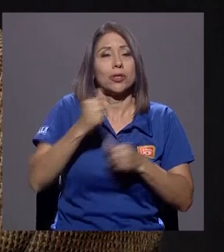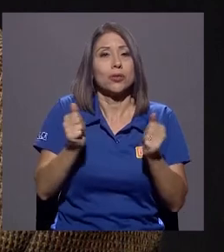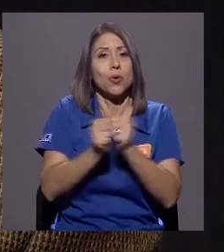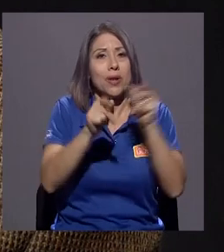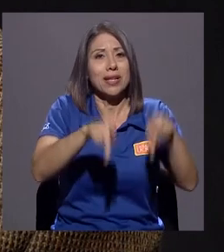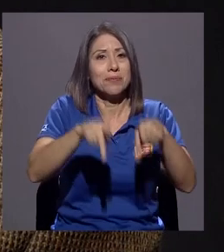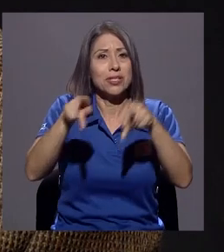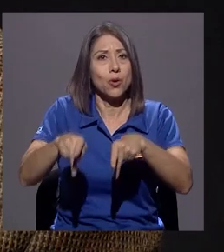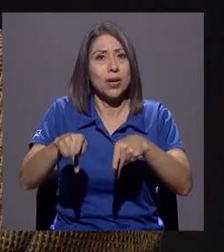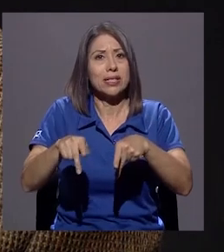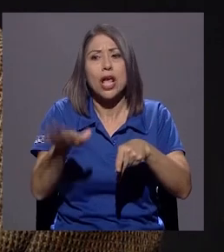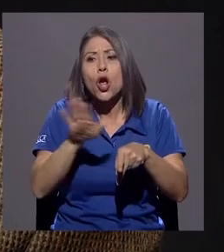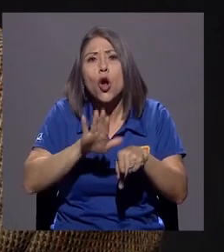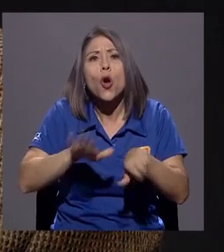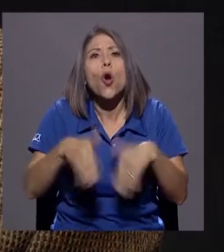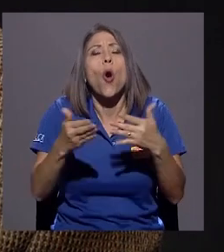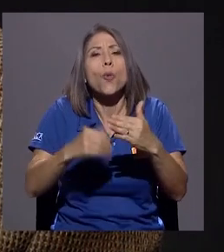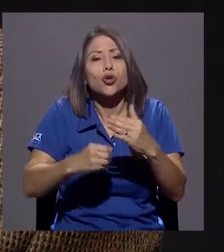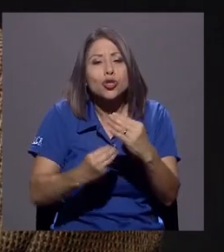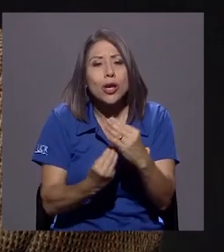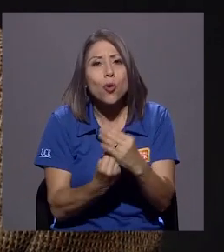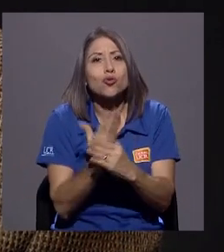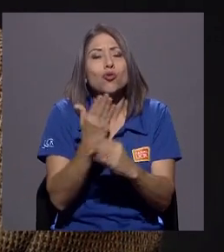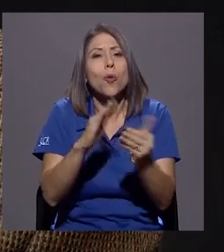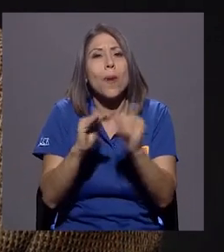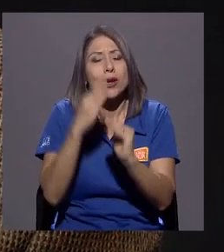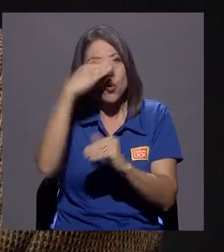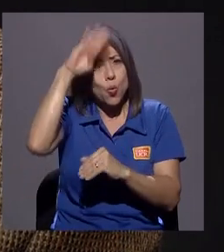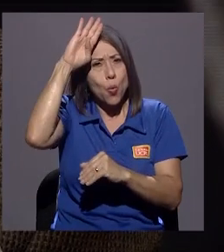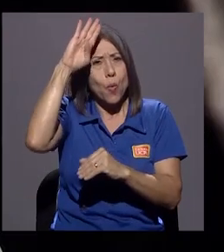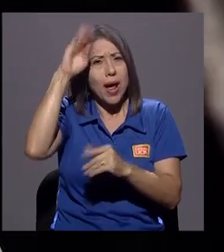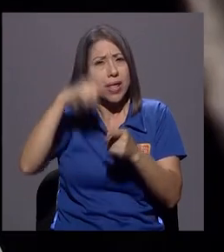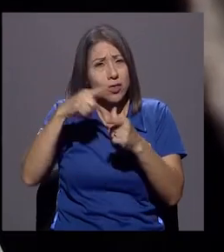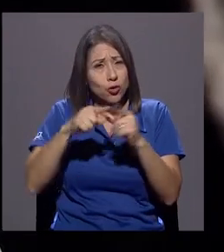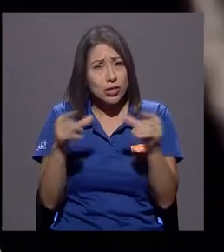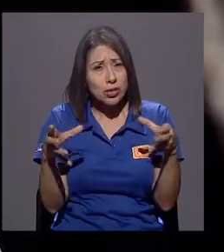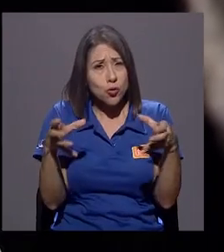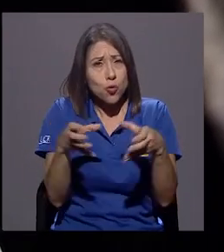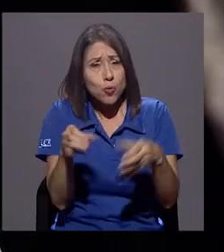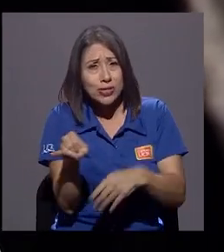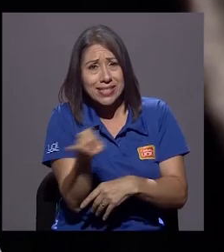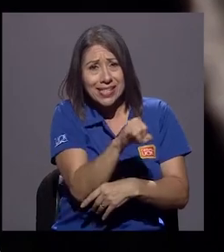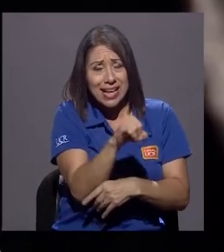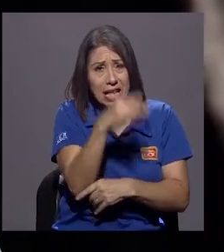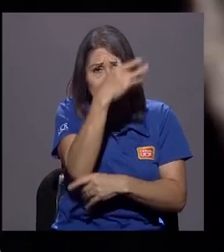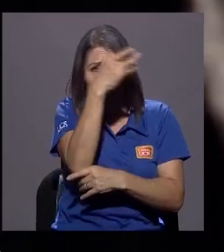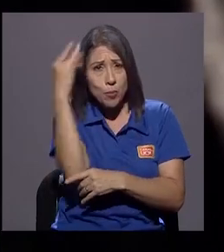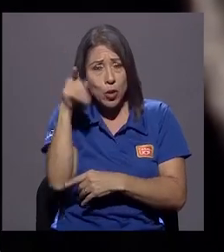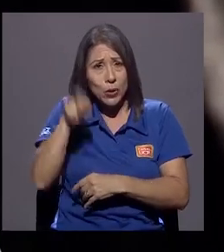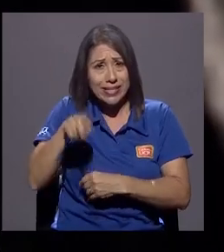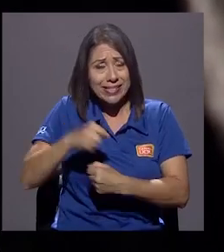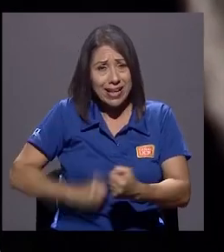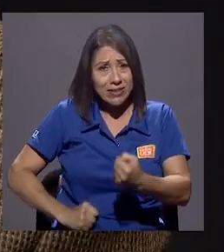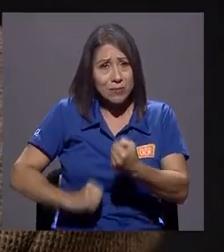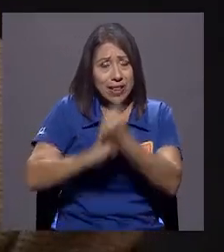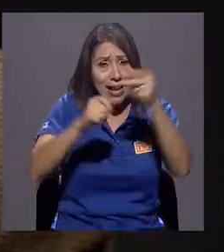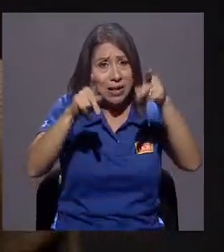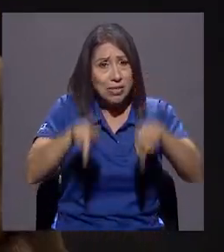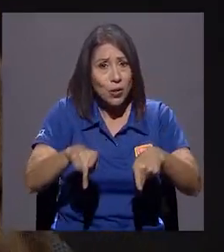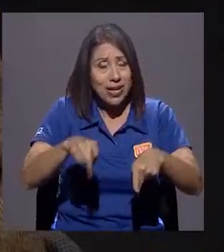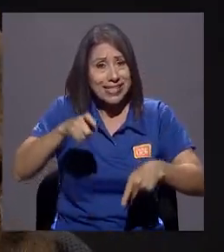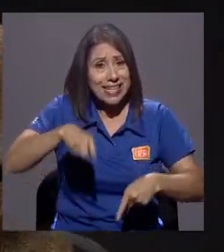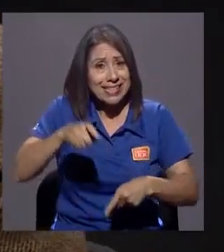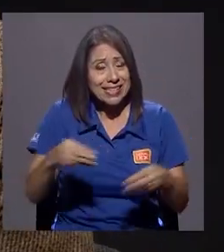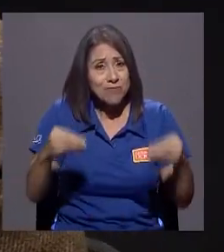algo que un momento determinado se le olvida a la izquierda la necesidad de respaldar a los que menos tienen